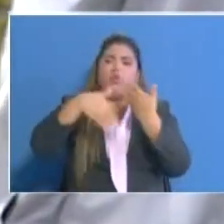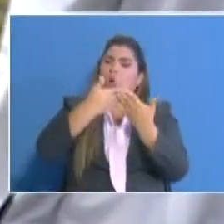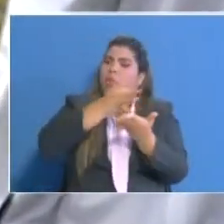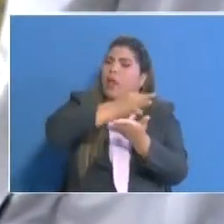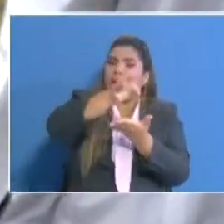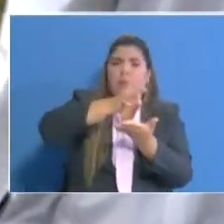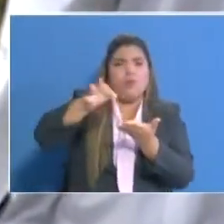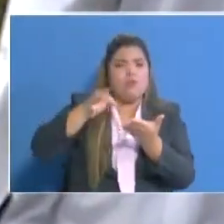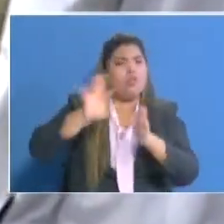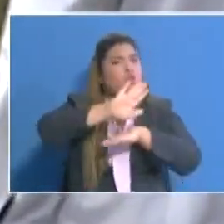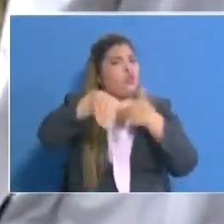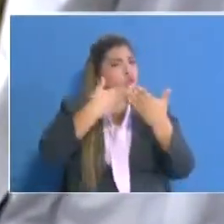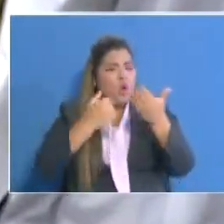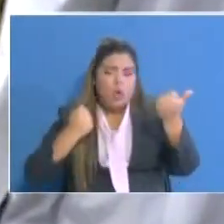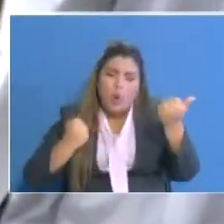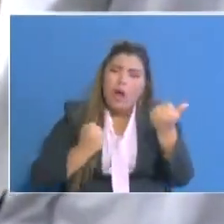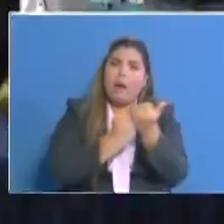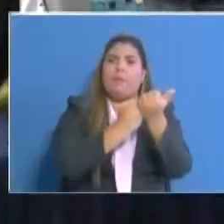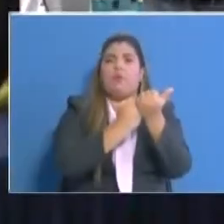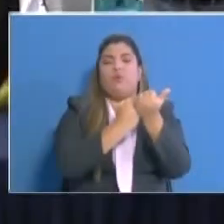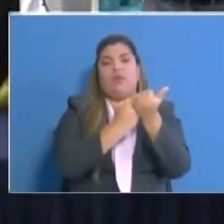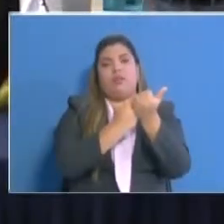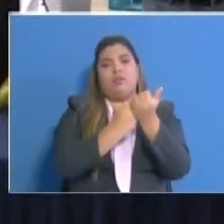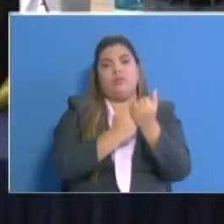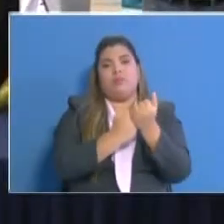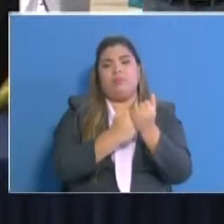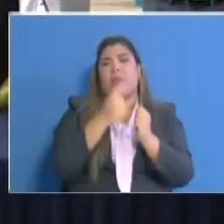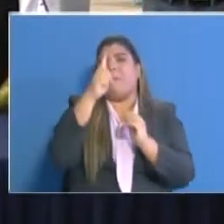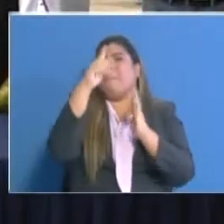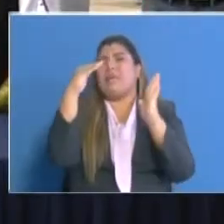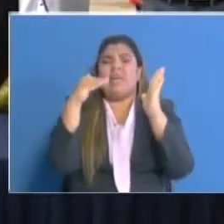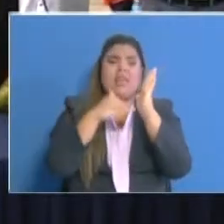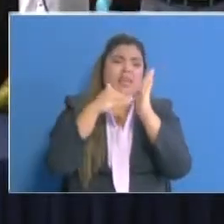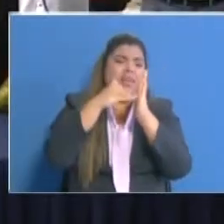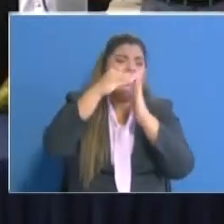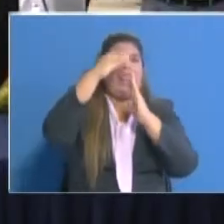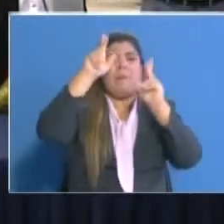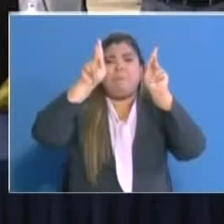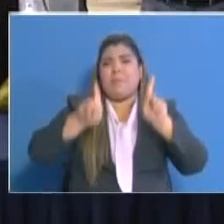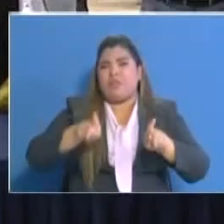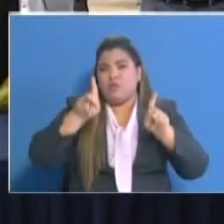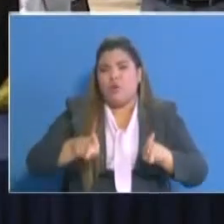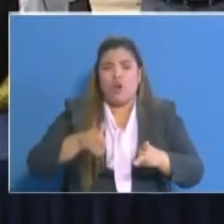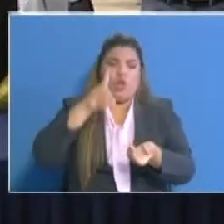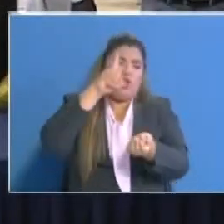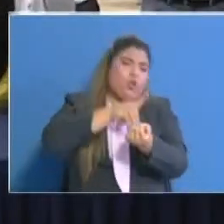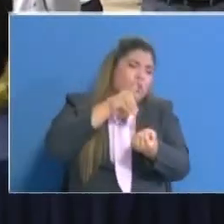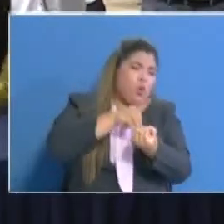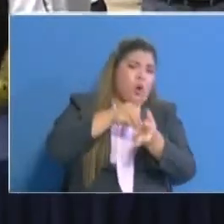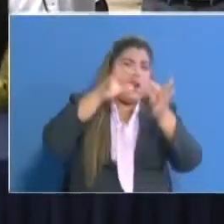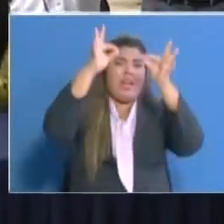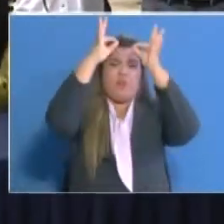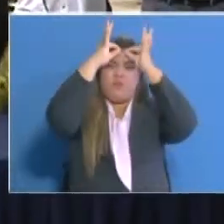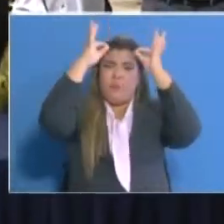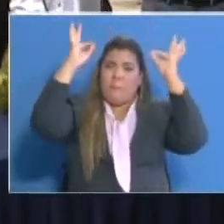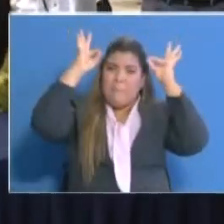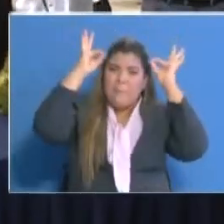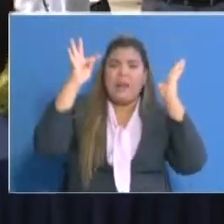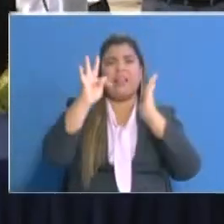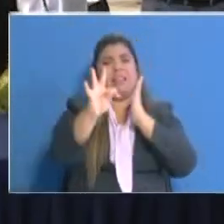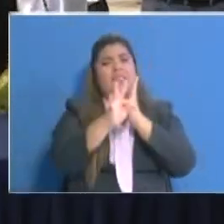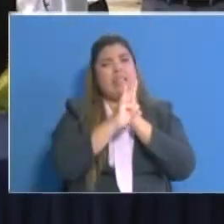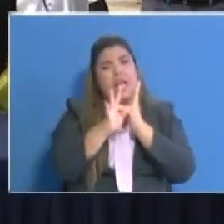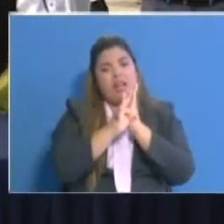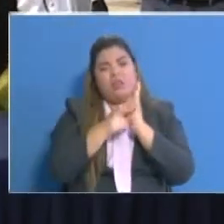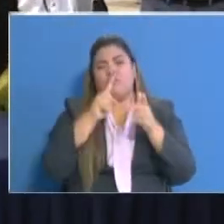Todos apoyando. Miles de personas, el personal de salud, ¿qué podemos nosotros decir? Por favor,